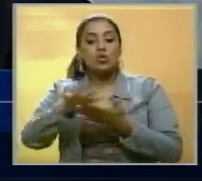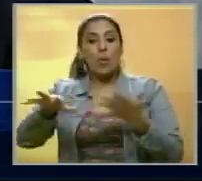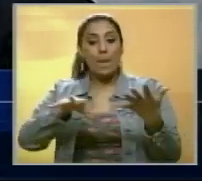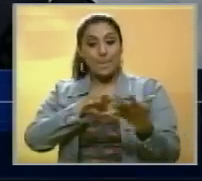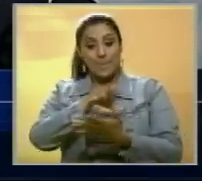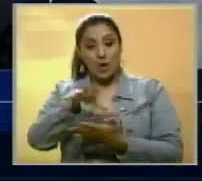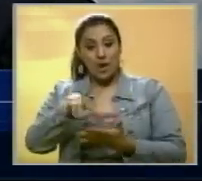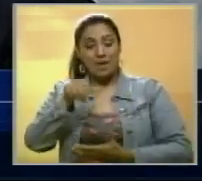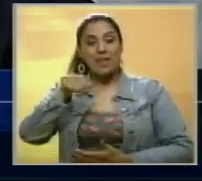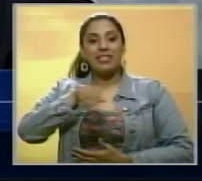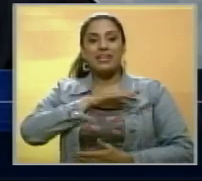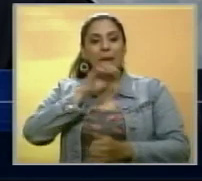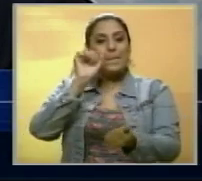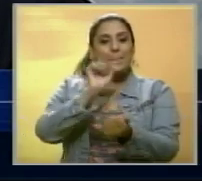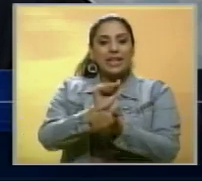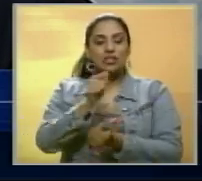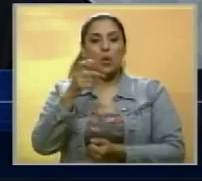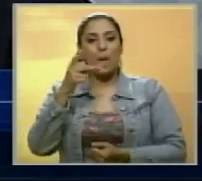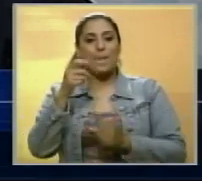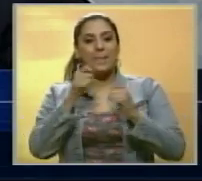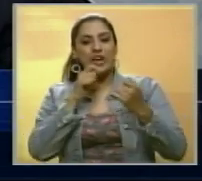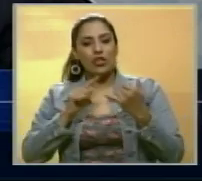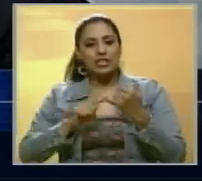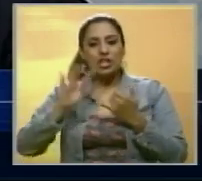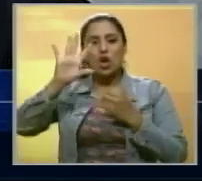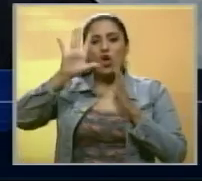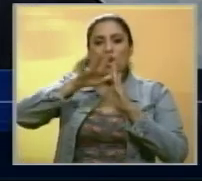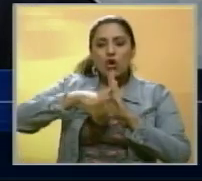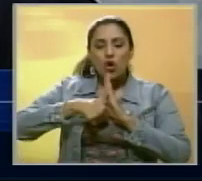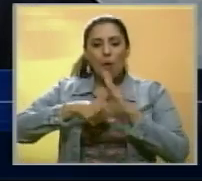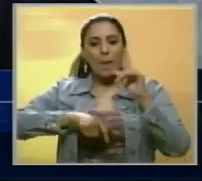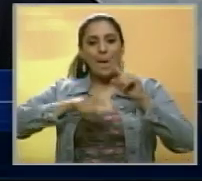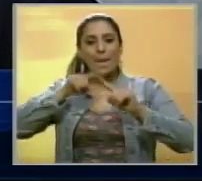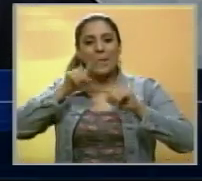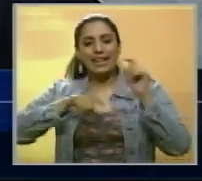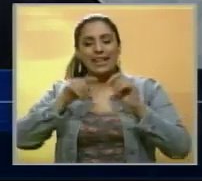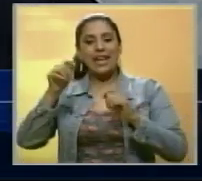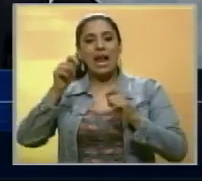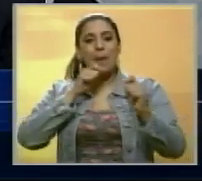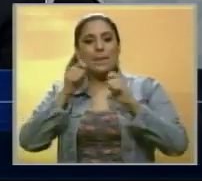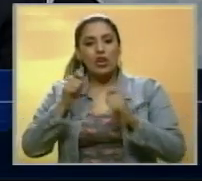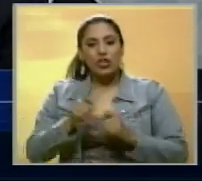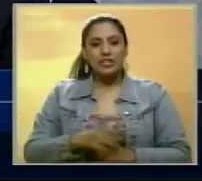crisis metiendo presos periodistas, robándose los equipos de los periodistas,